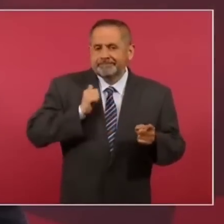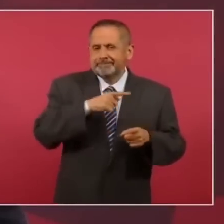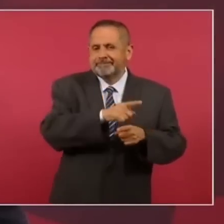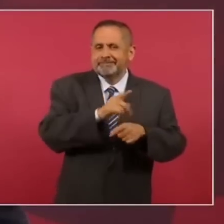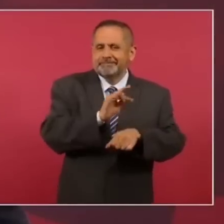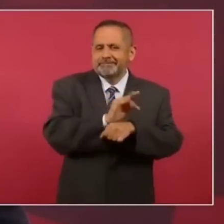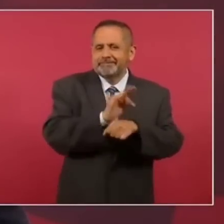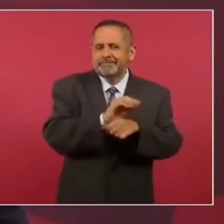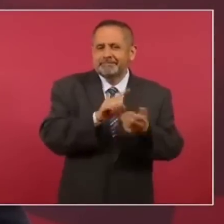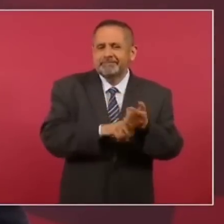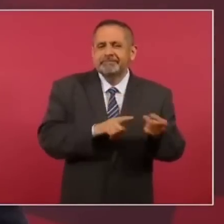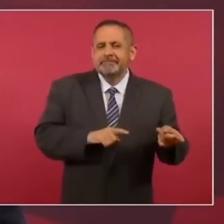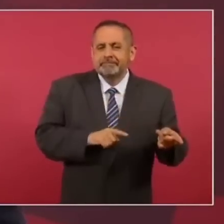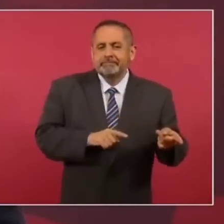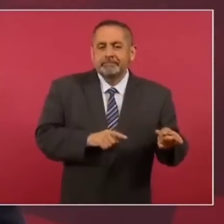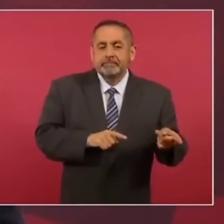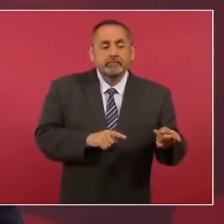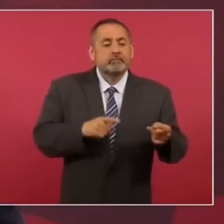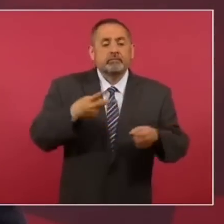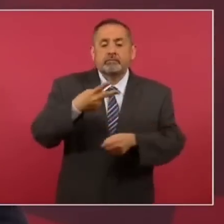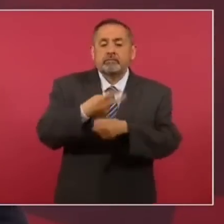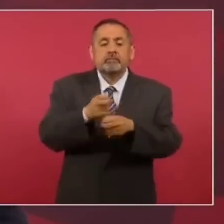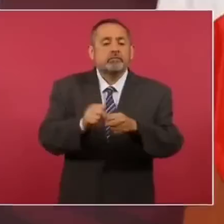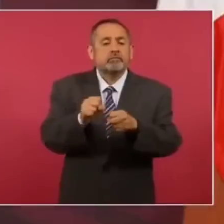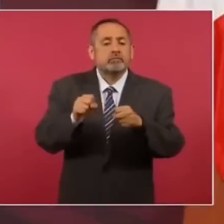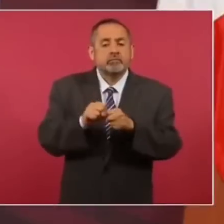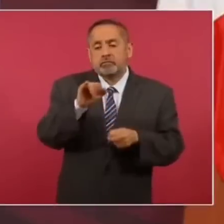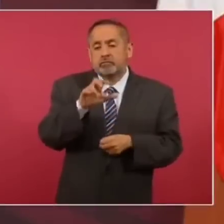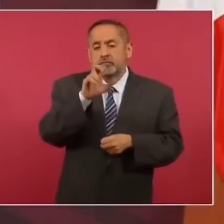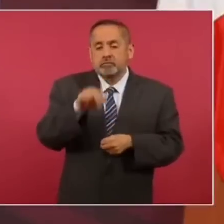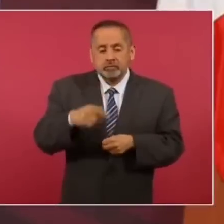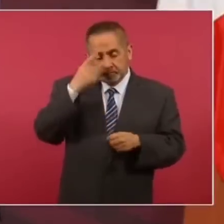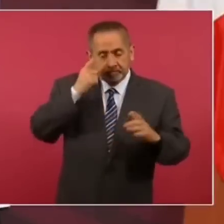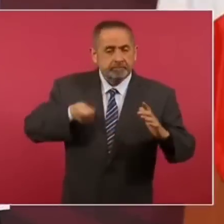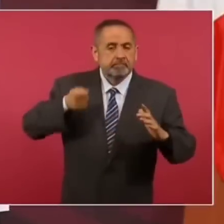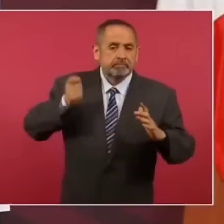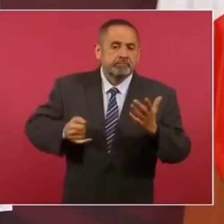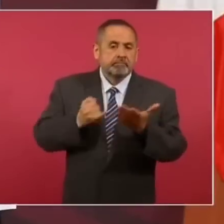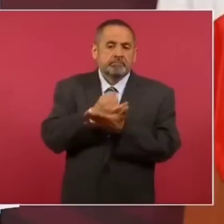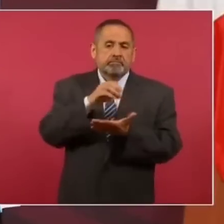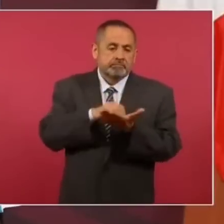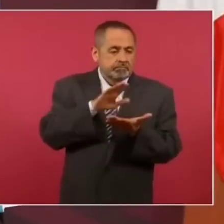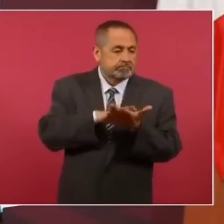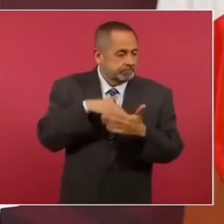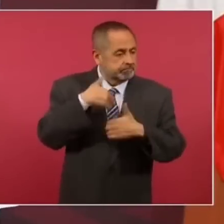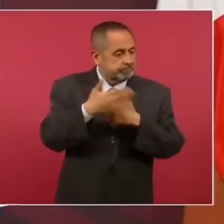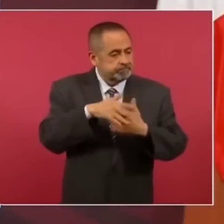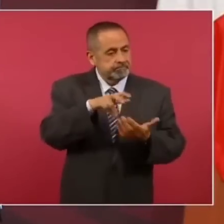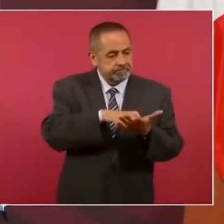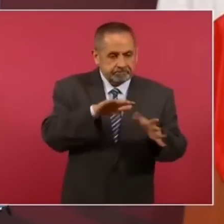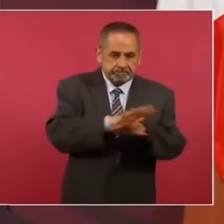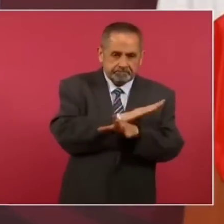en revisión atraído por la segunda sala para poder dictar una corrección a esa